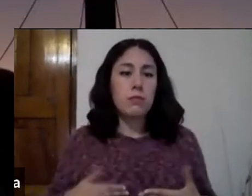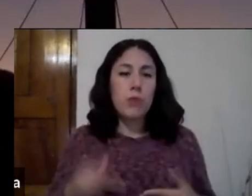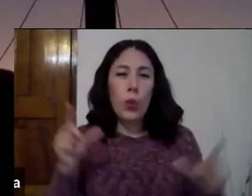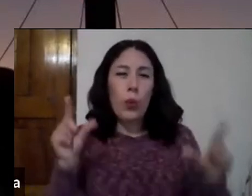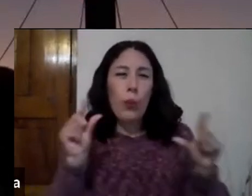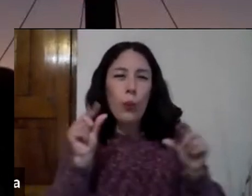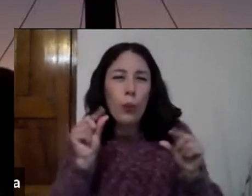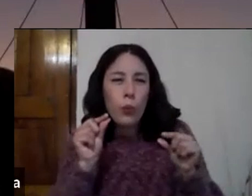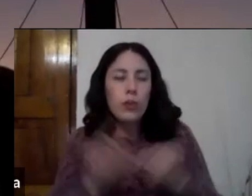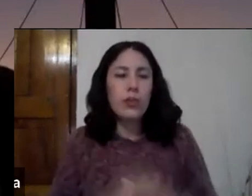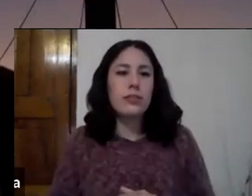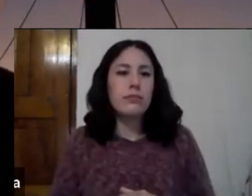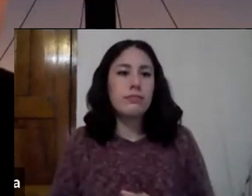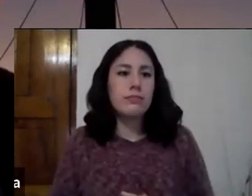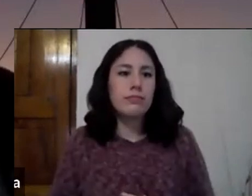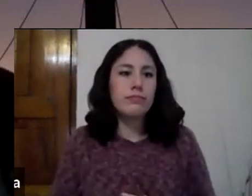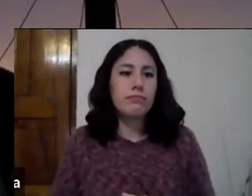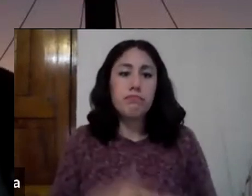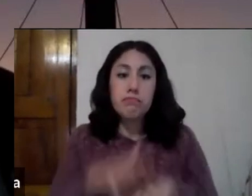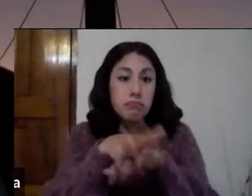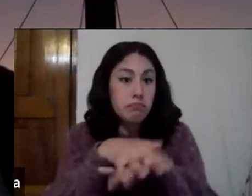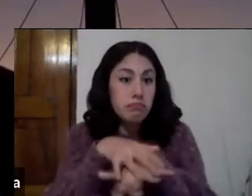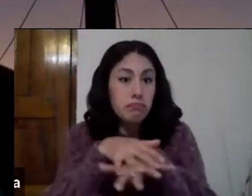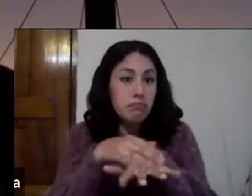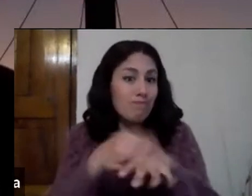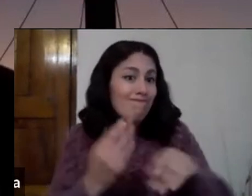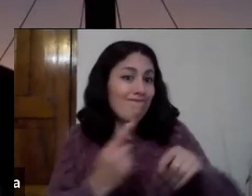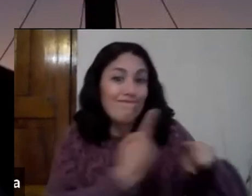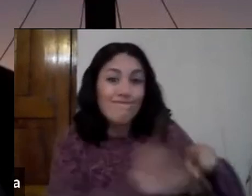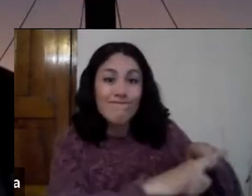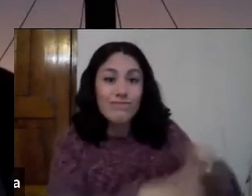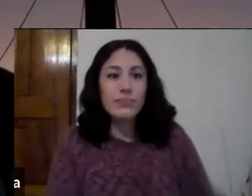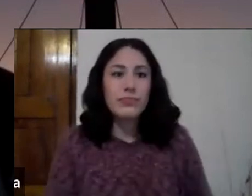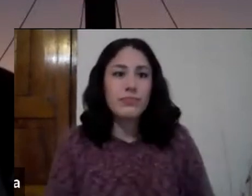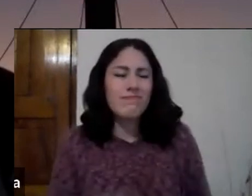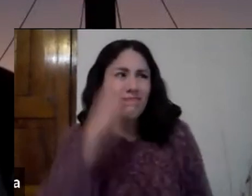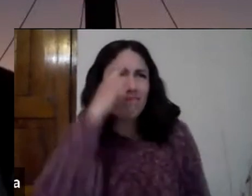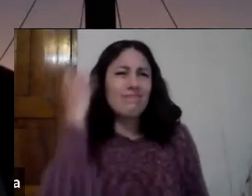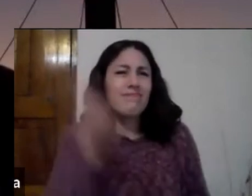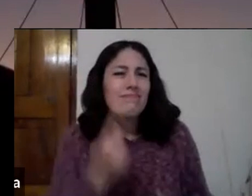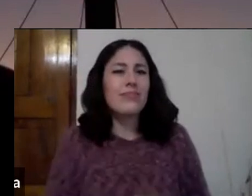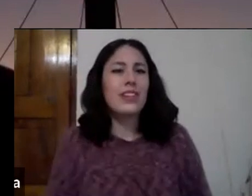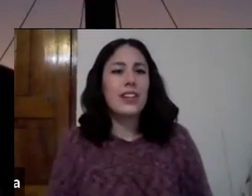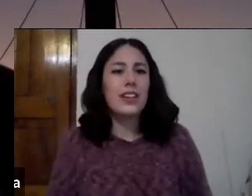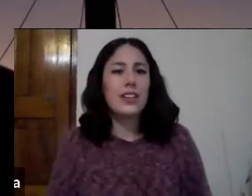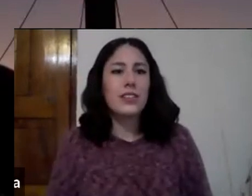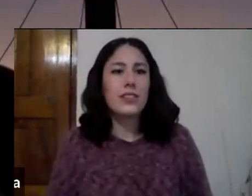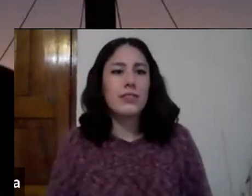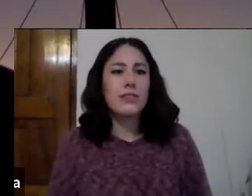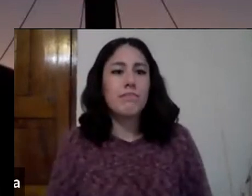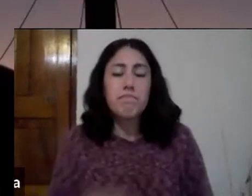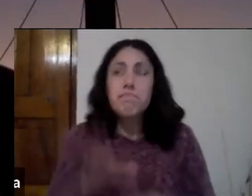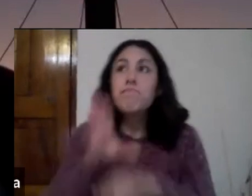para disponernos a ser abrazados por ese poder de Dios, para que entonces